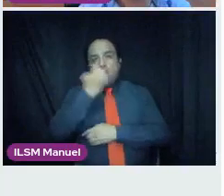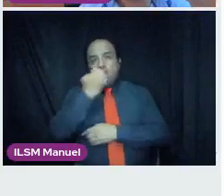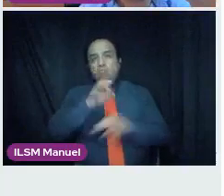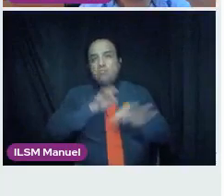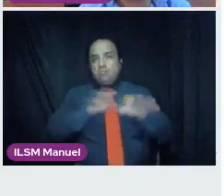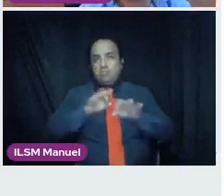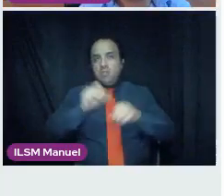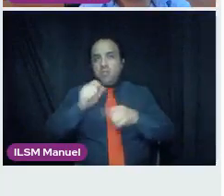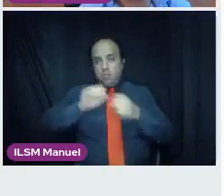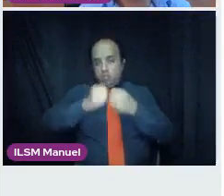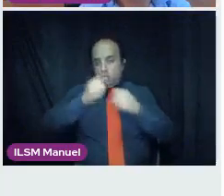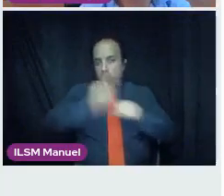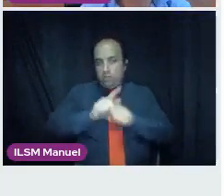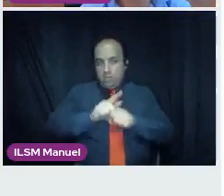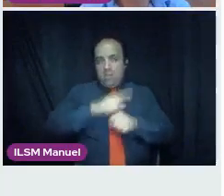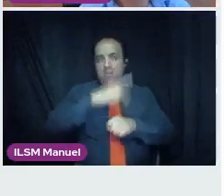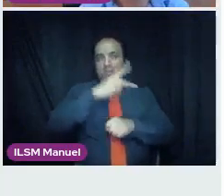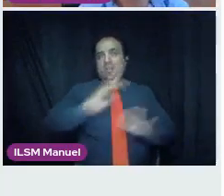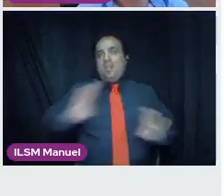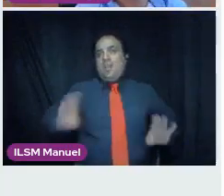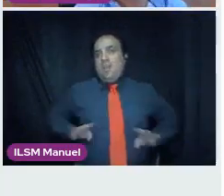y conductual en los niños.